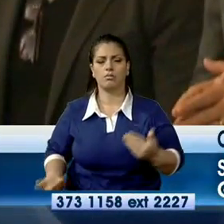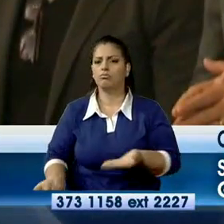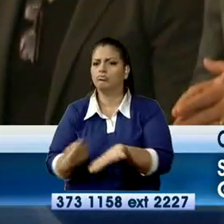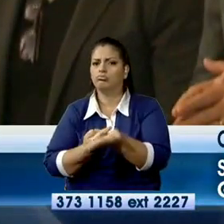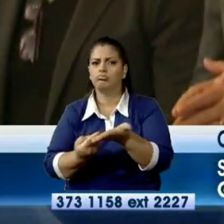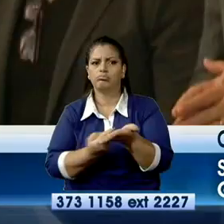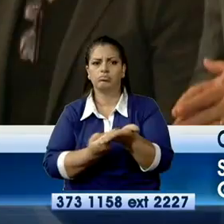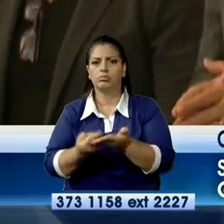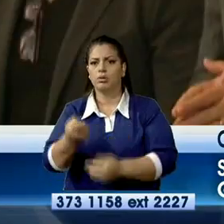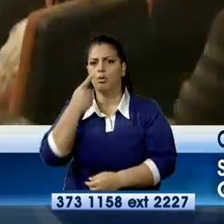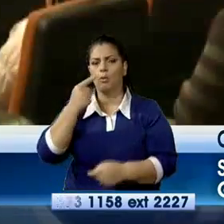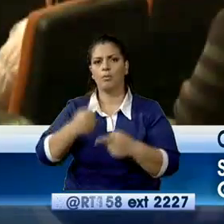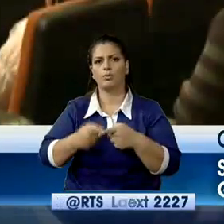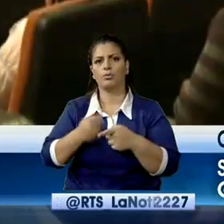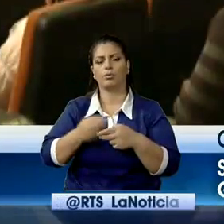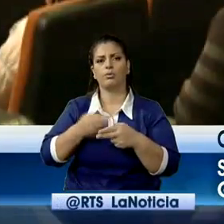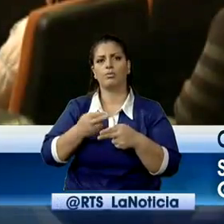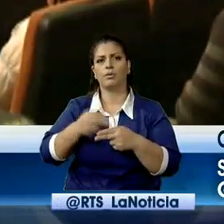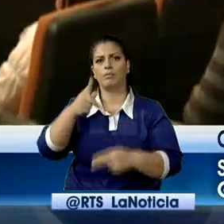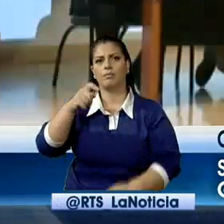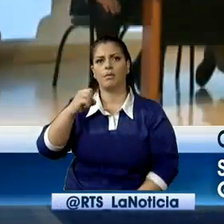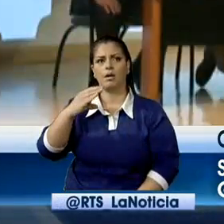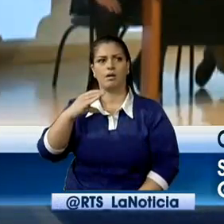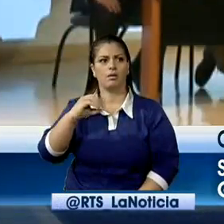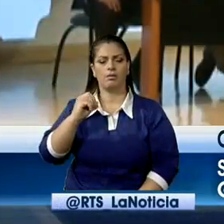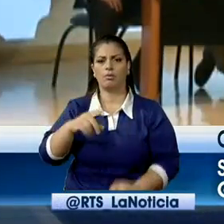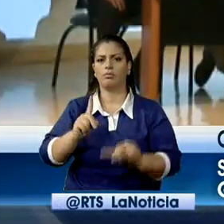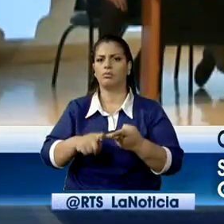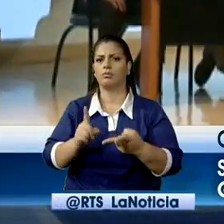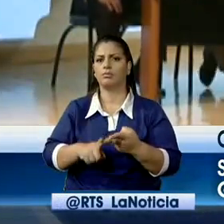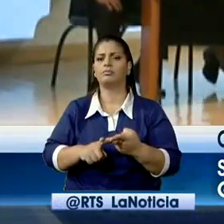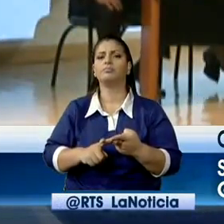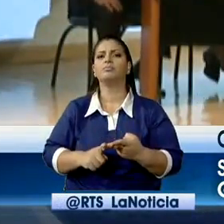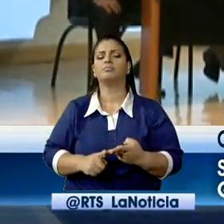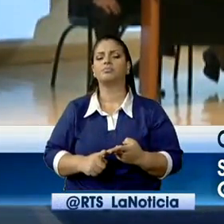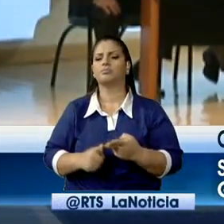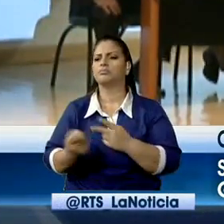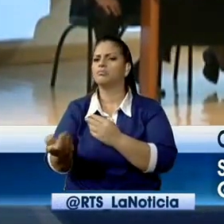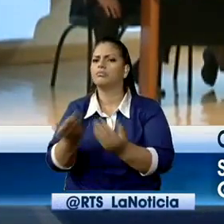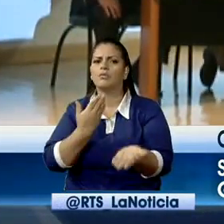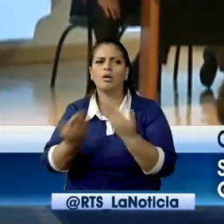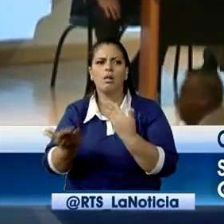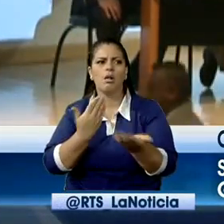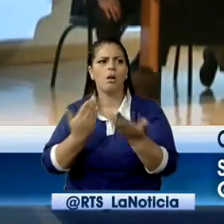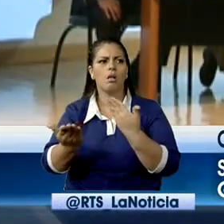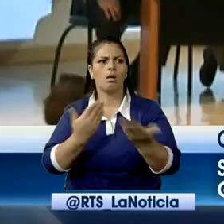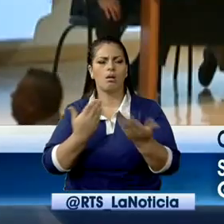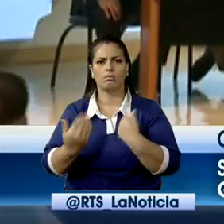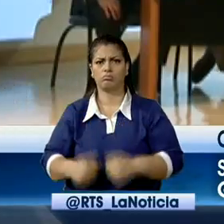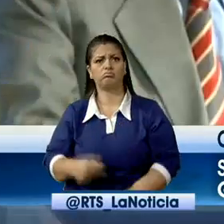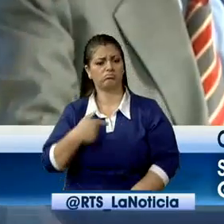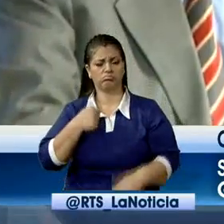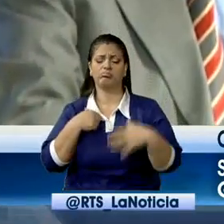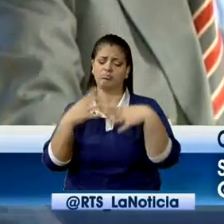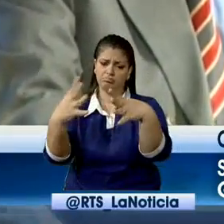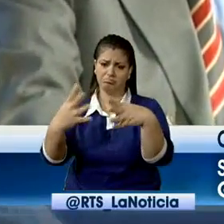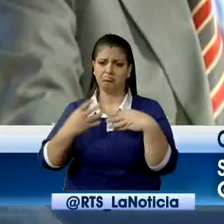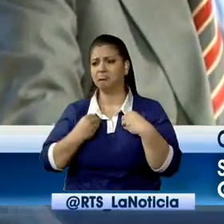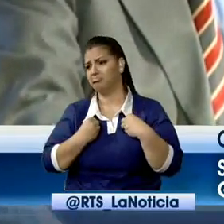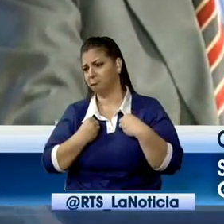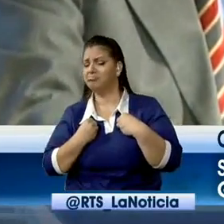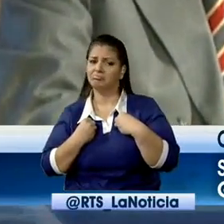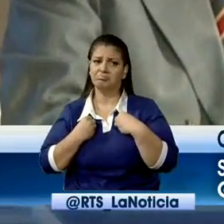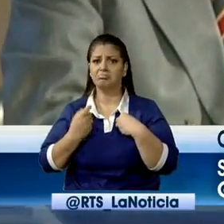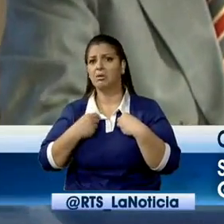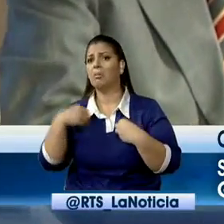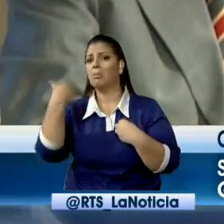y Ramiro González, líder de Avanza. Moncayo aceptaría una virtual candidatura presidencial por la izquierda democrática.